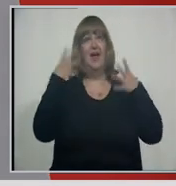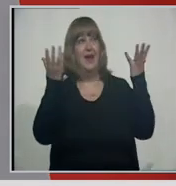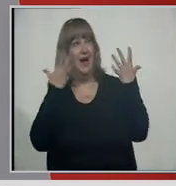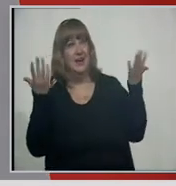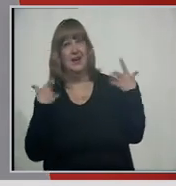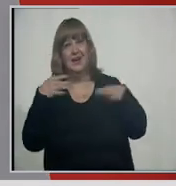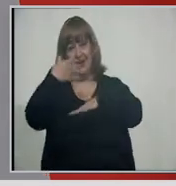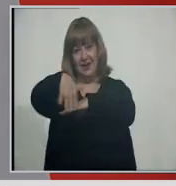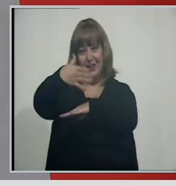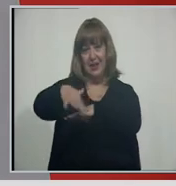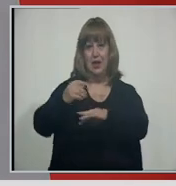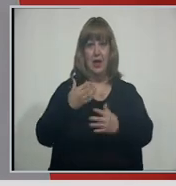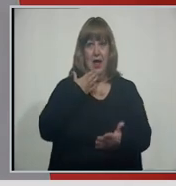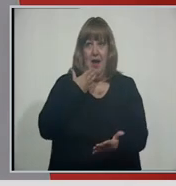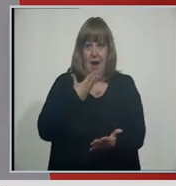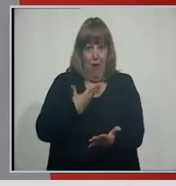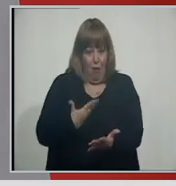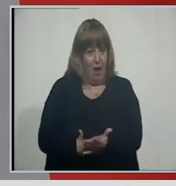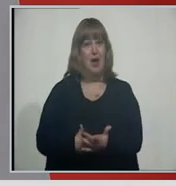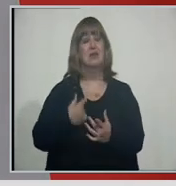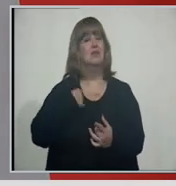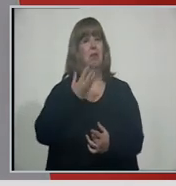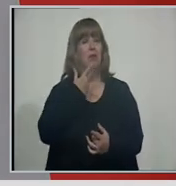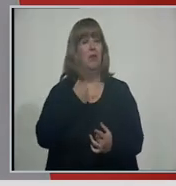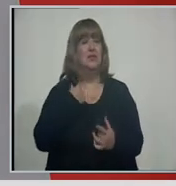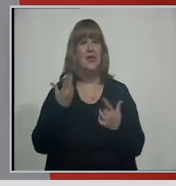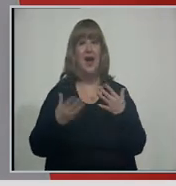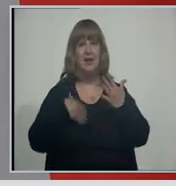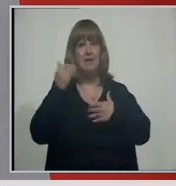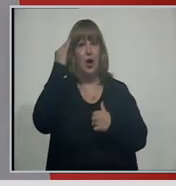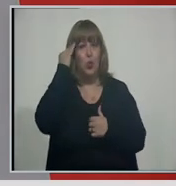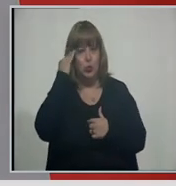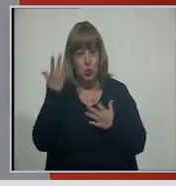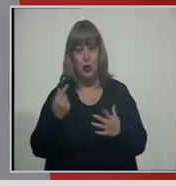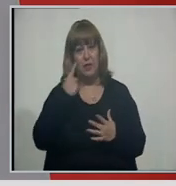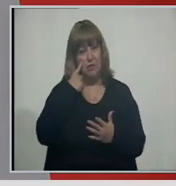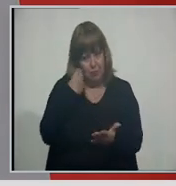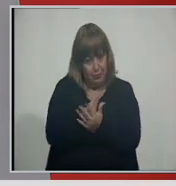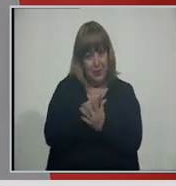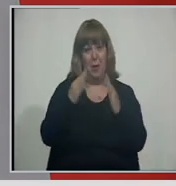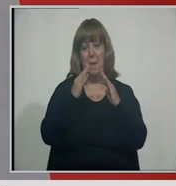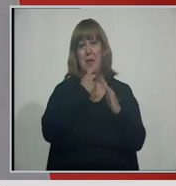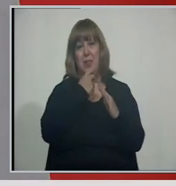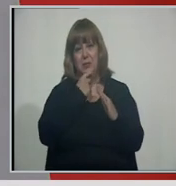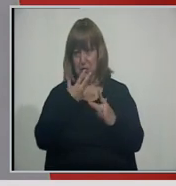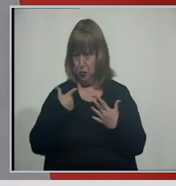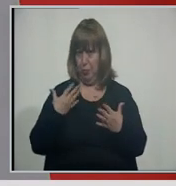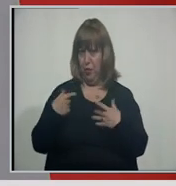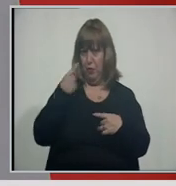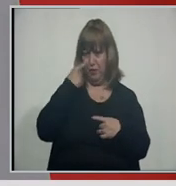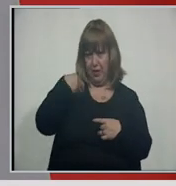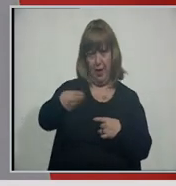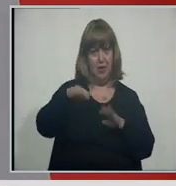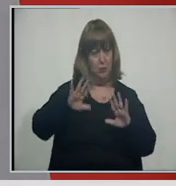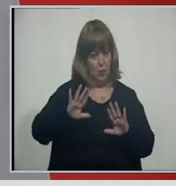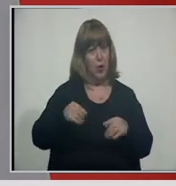calles wow yo creo que además es un lugar con mucha actividad cultural podría vivir acá en mendoza de mi arte no